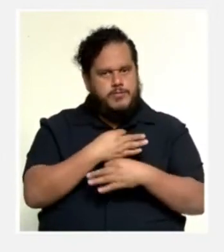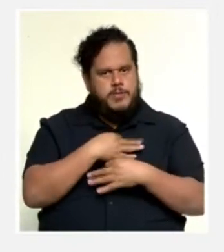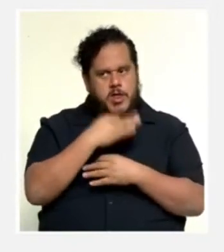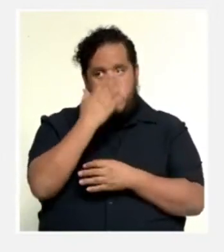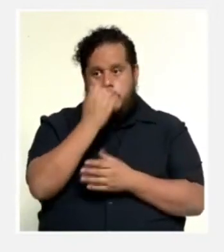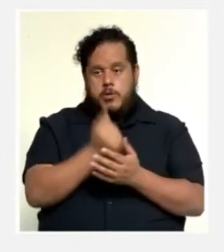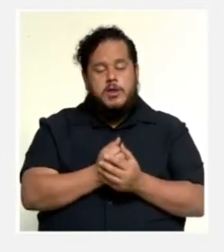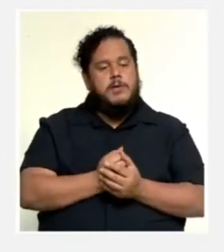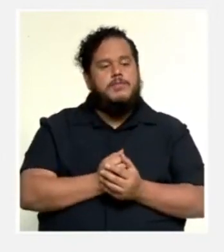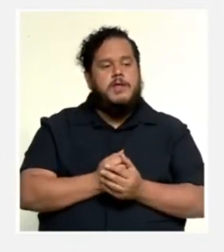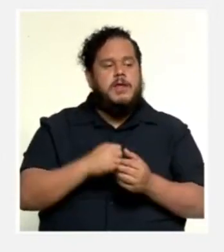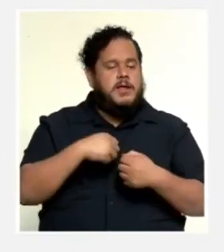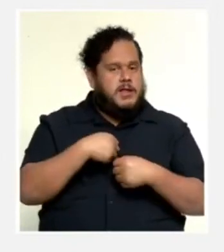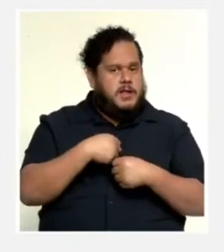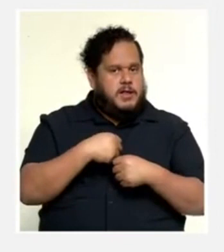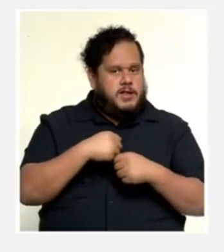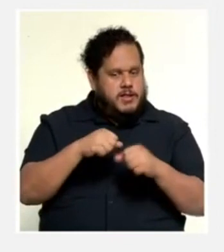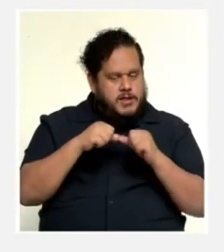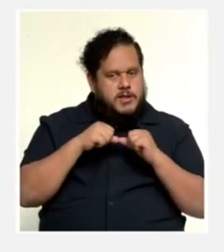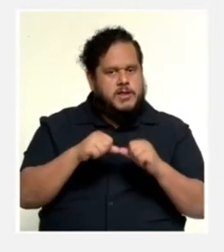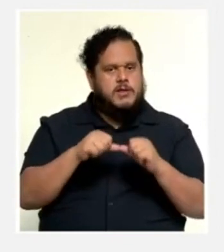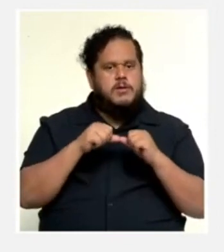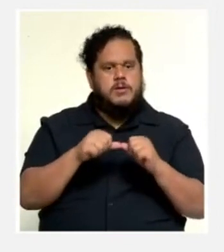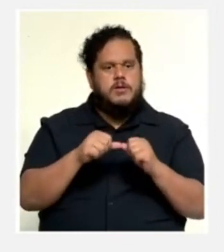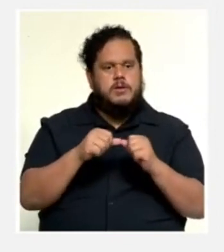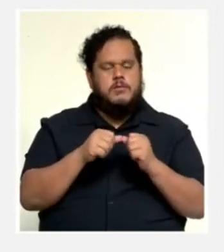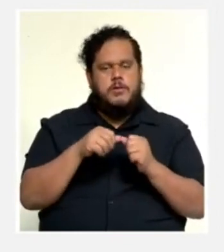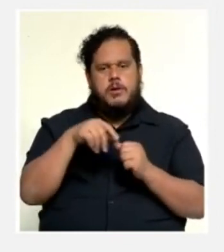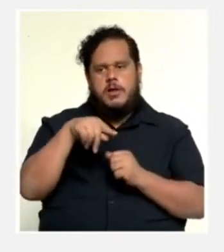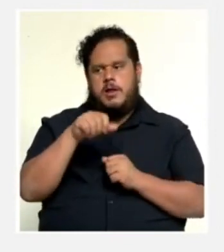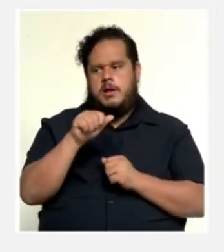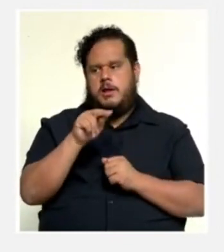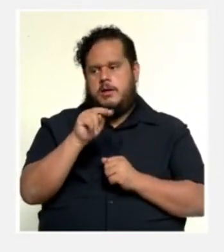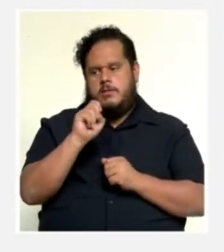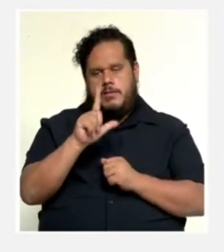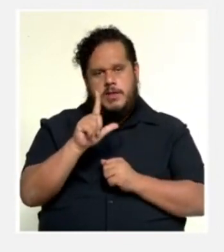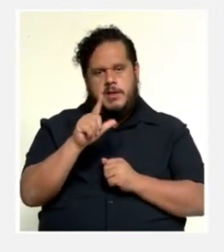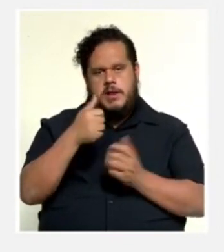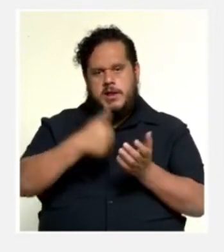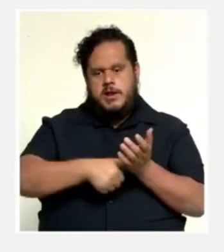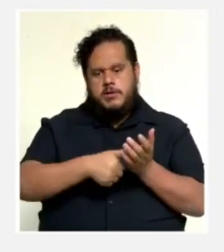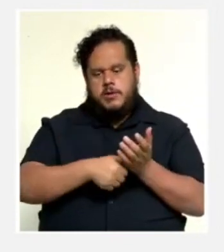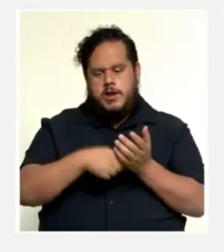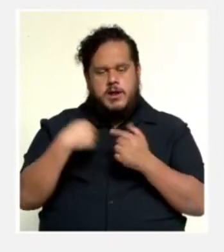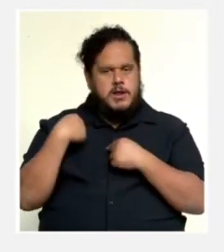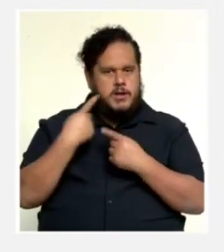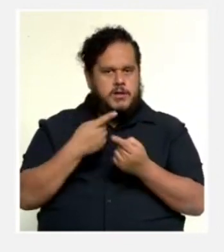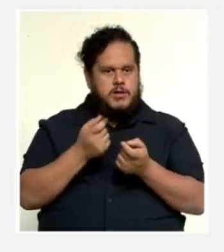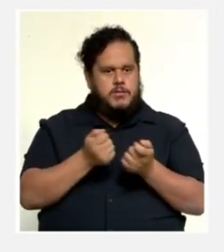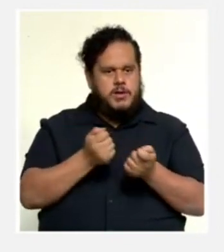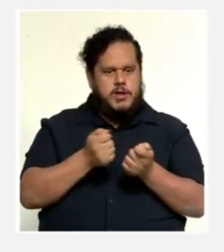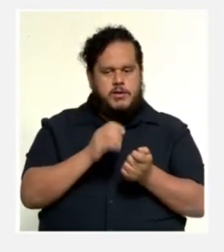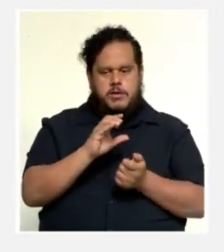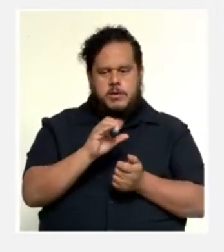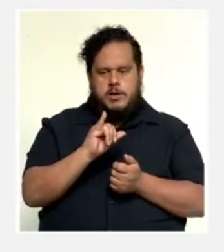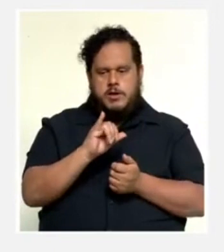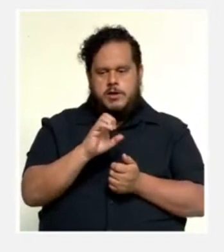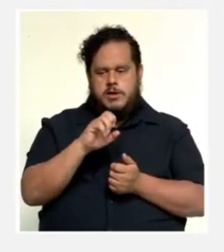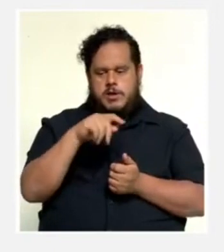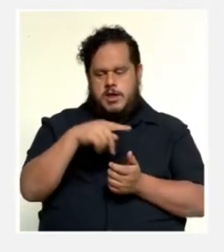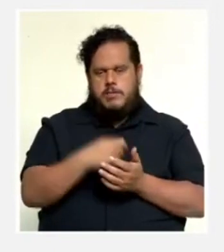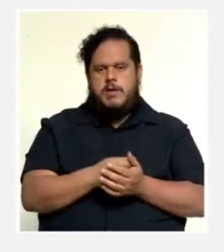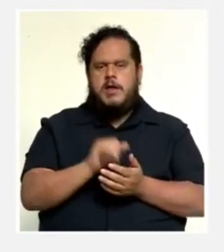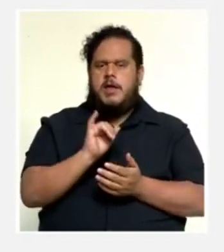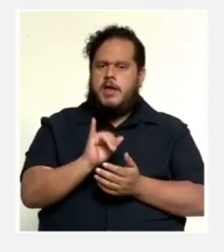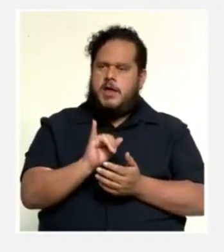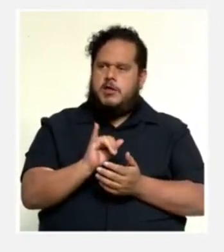porque se continuó el panel electoral que ha venido manejando el Centro de Investigación y Estudios Políticos.